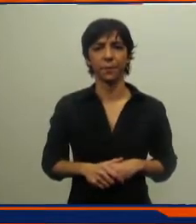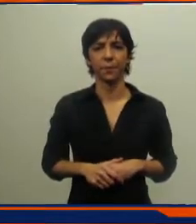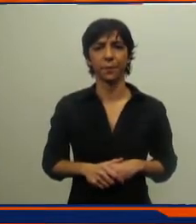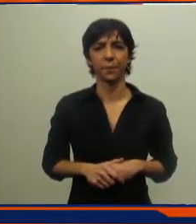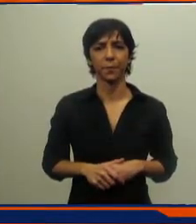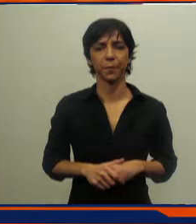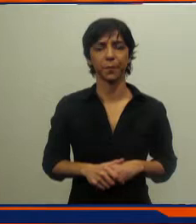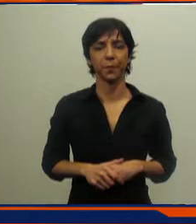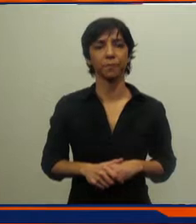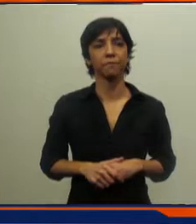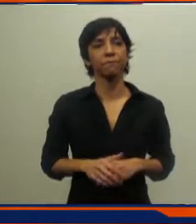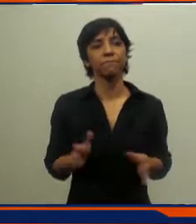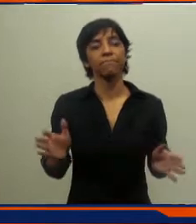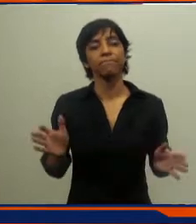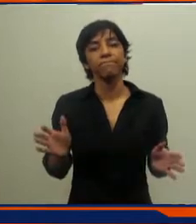Y con Valdés,